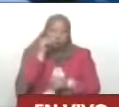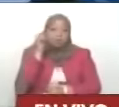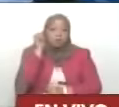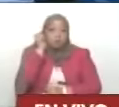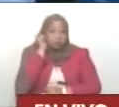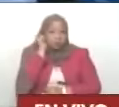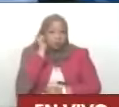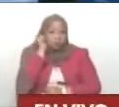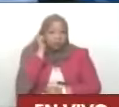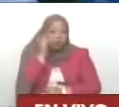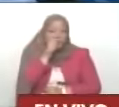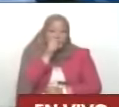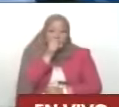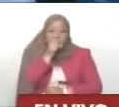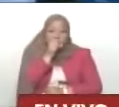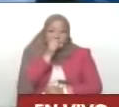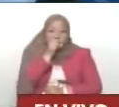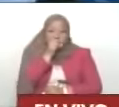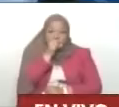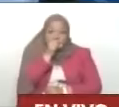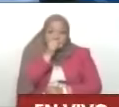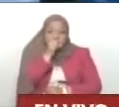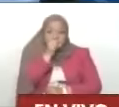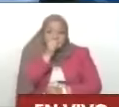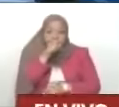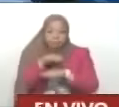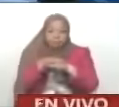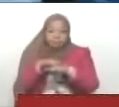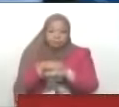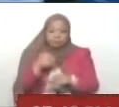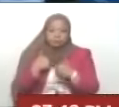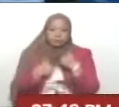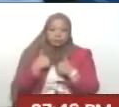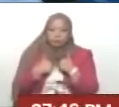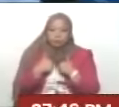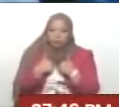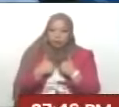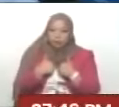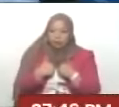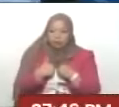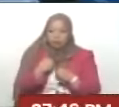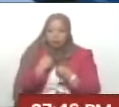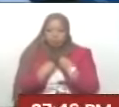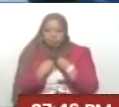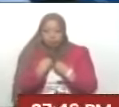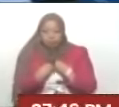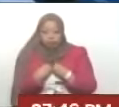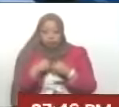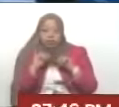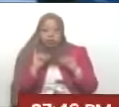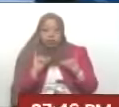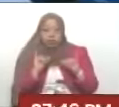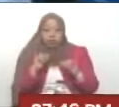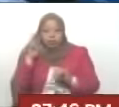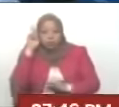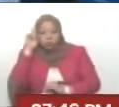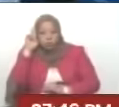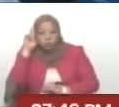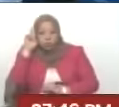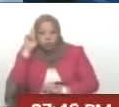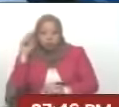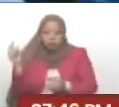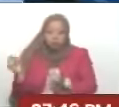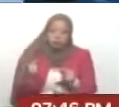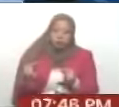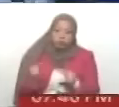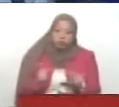Y se preocupan. Y tienen razón para preocuparse. Porque en la misma medida que estábamos sentados conversando